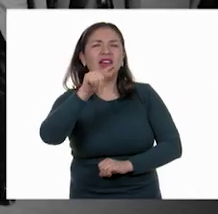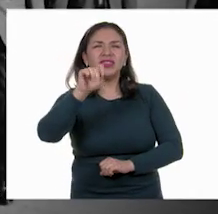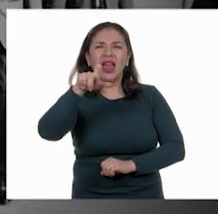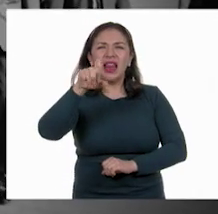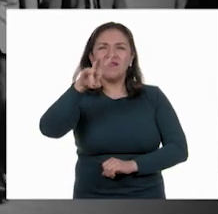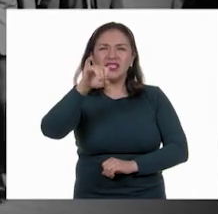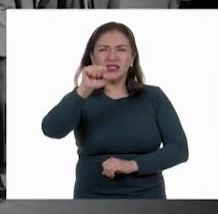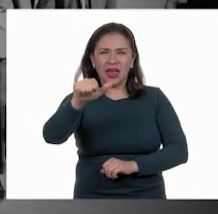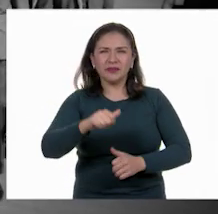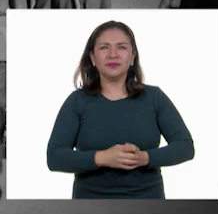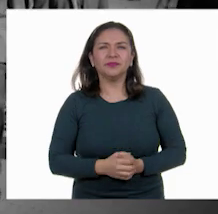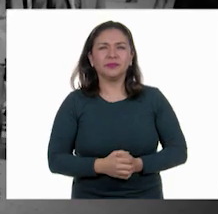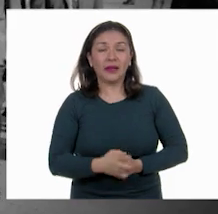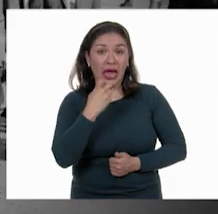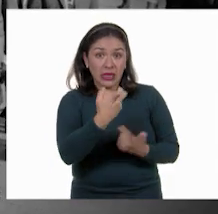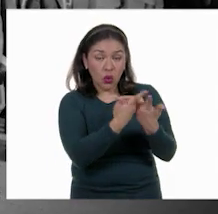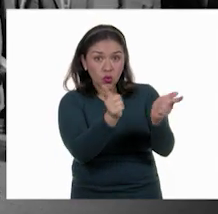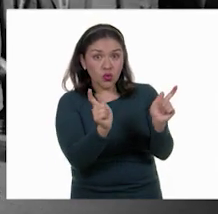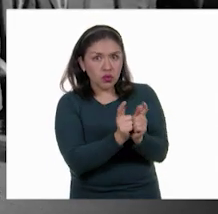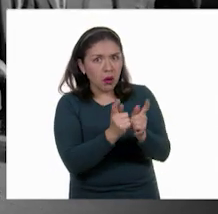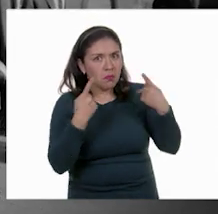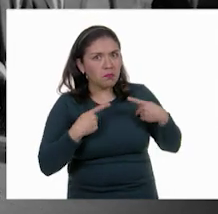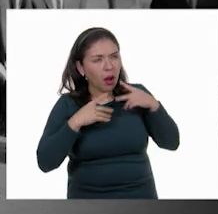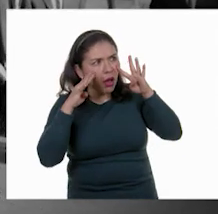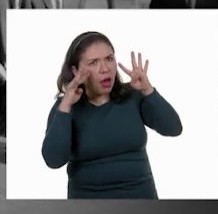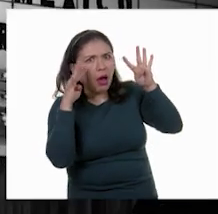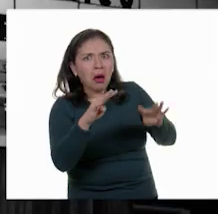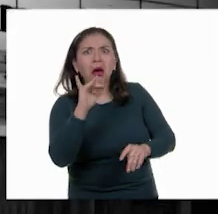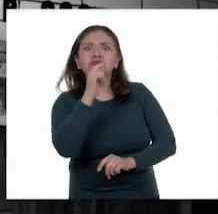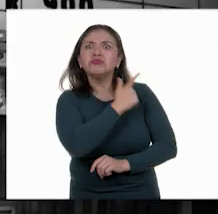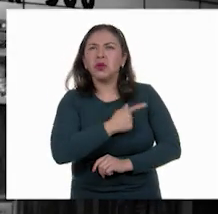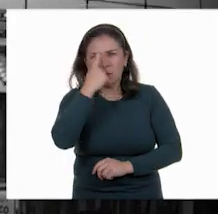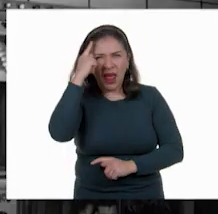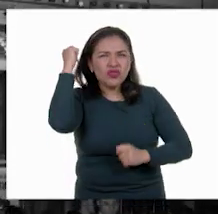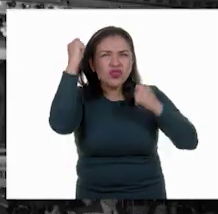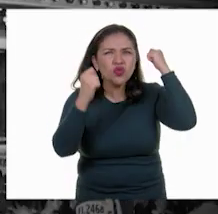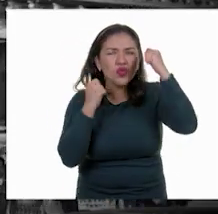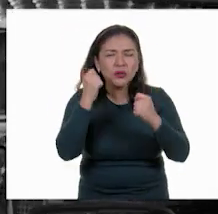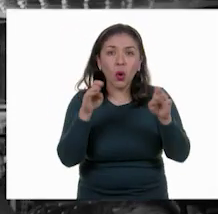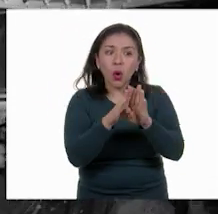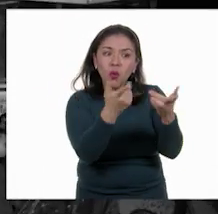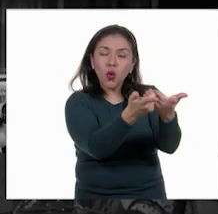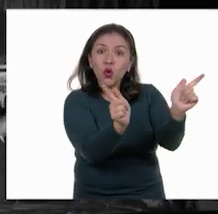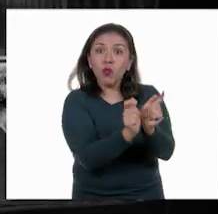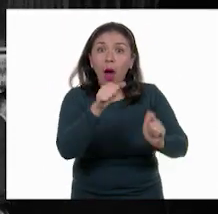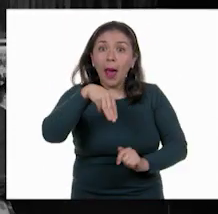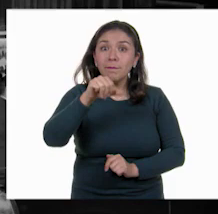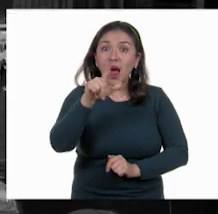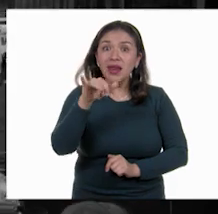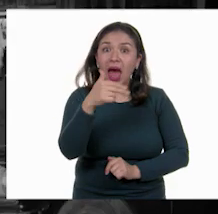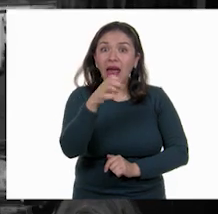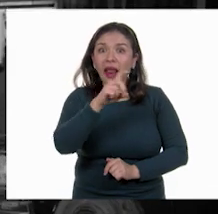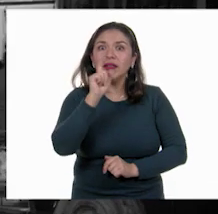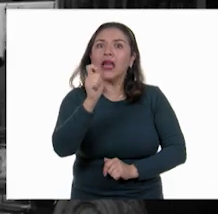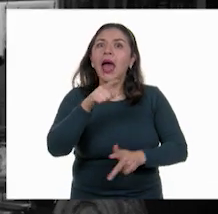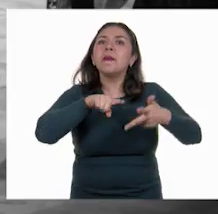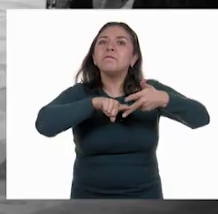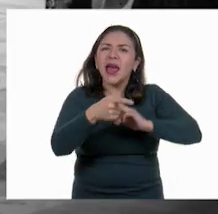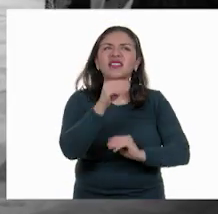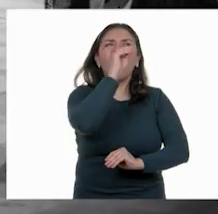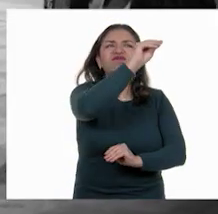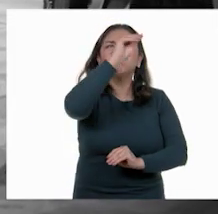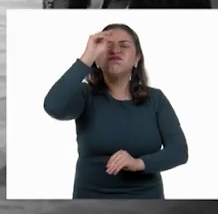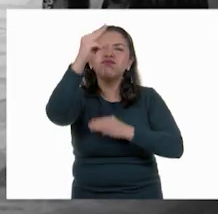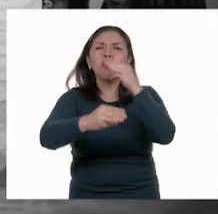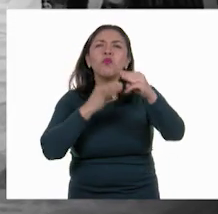Mexicano. El grupo atrajo la atención del Departamento de Turismo y, como ballet de Amalia Hernández, empezaron las giras por